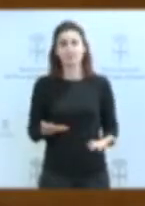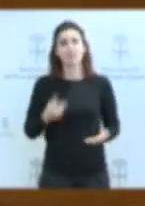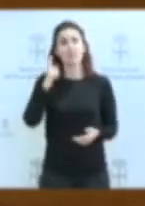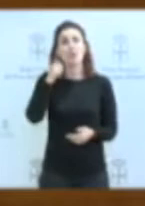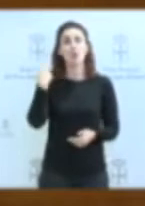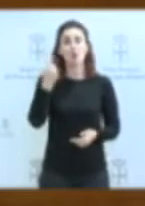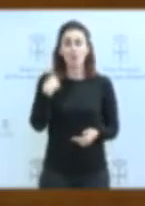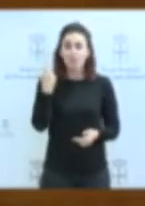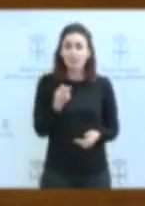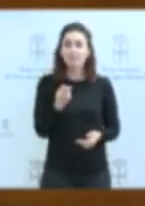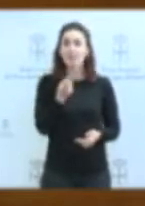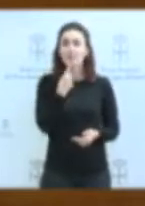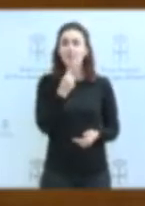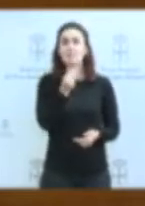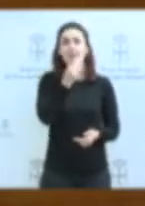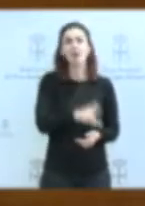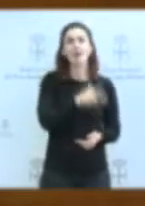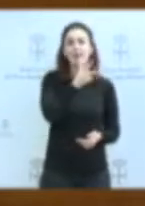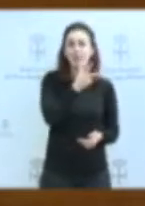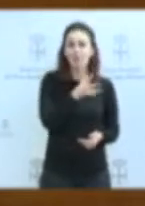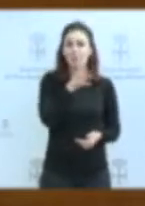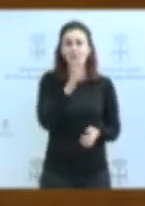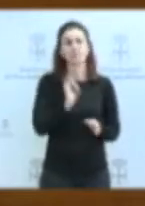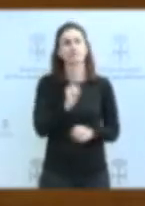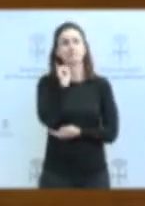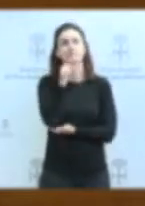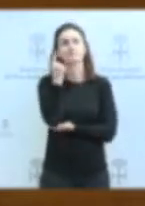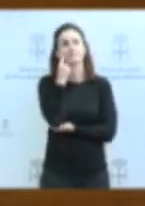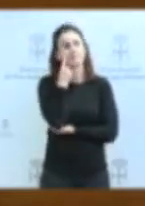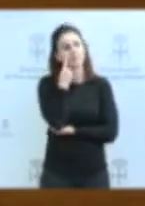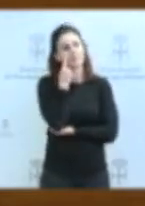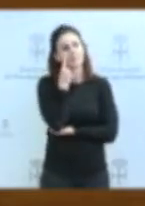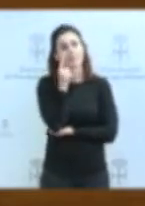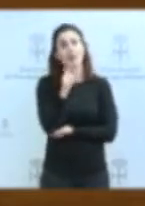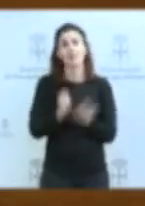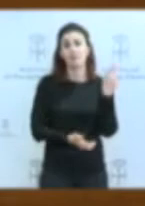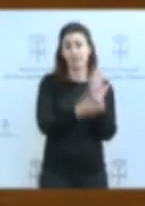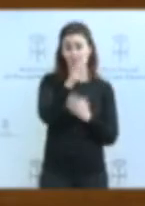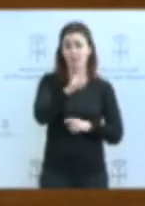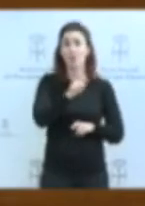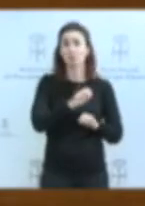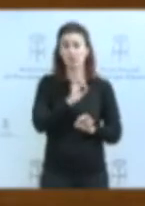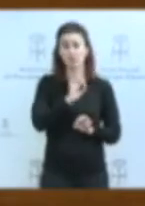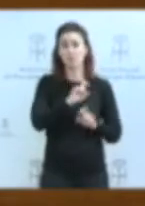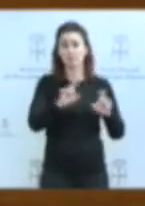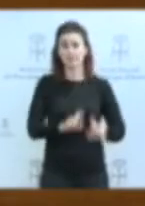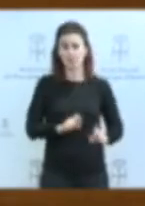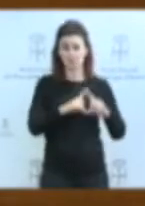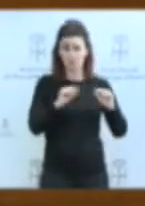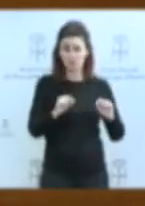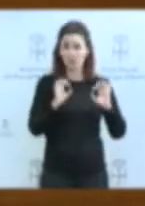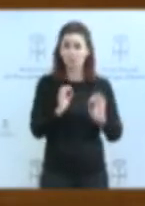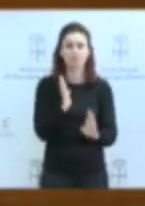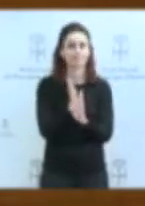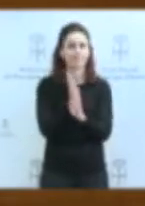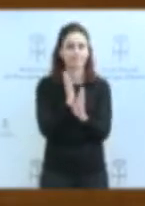Llevamos escuchando a FADE, a la patronal, desde hace muchísimo tiempo insistir con el aeropuerto de Heathrow, cuando sabemos que los datos de